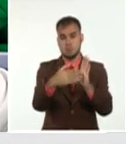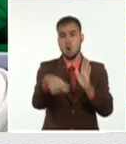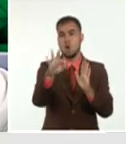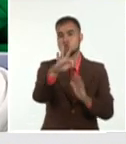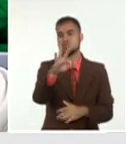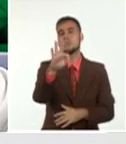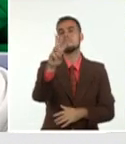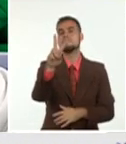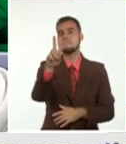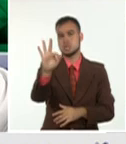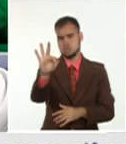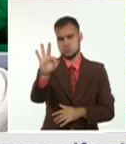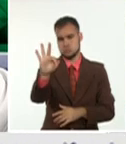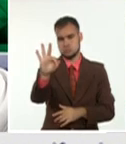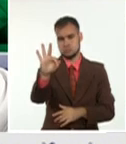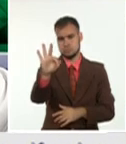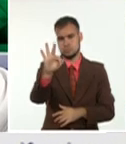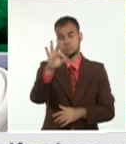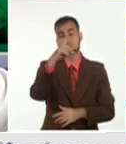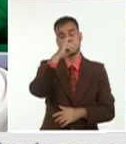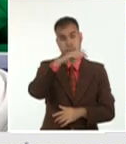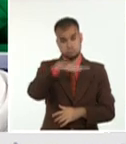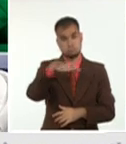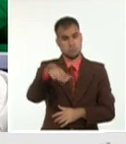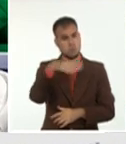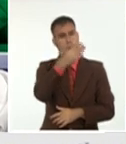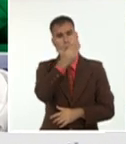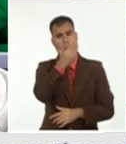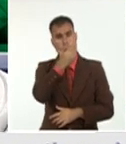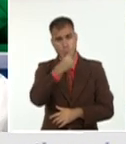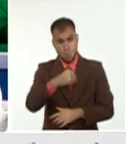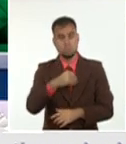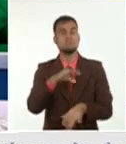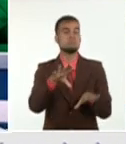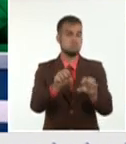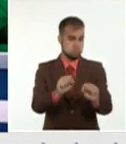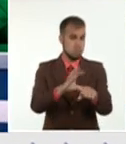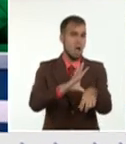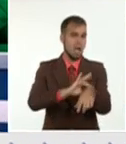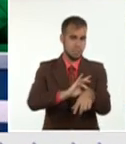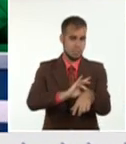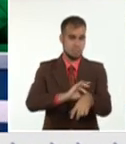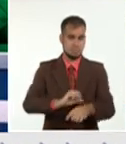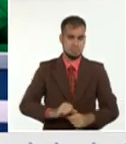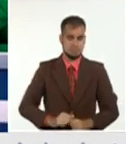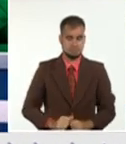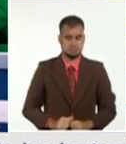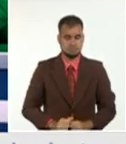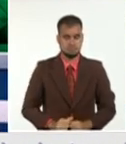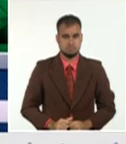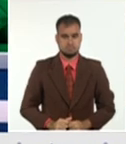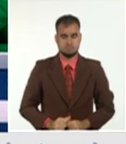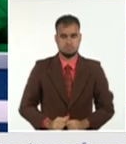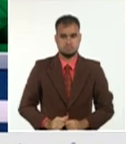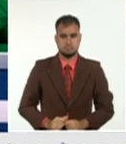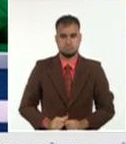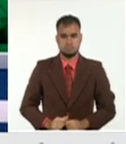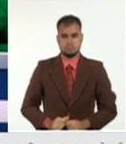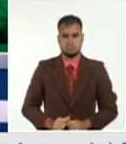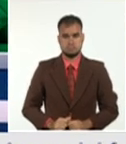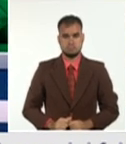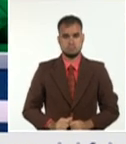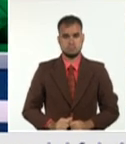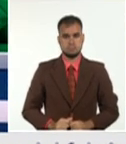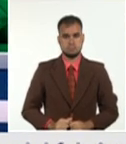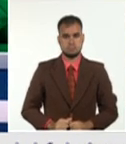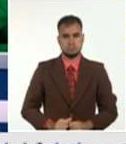20.828 pacientes en edades pediátricas que han sido confirmados con COVID-19 en Cuba. Estamos